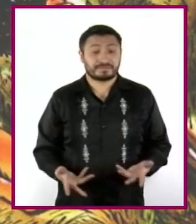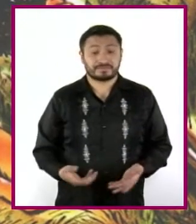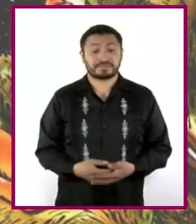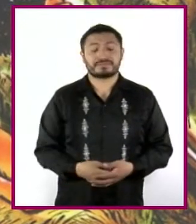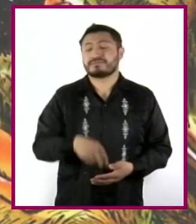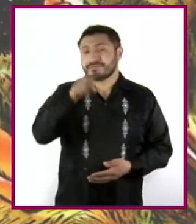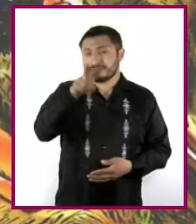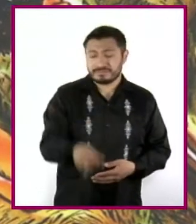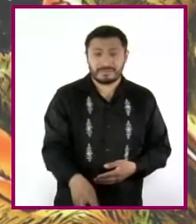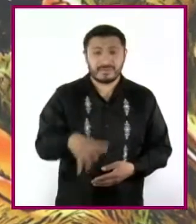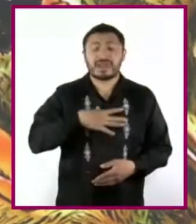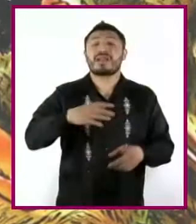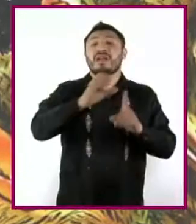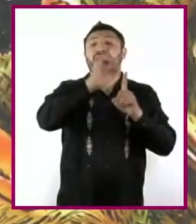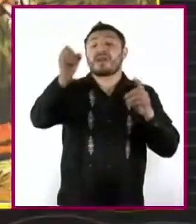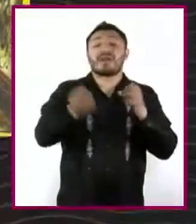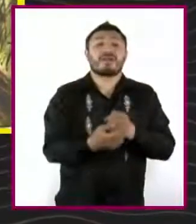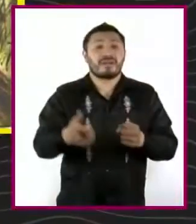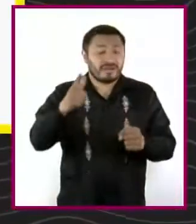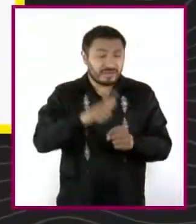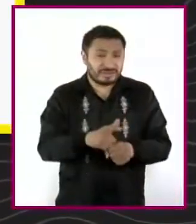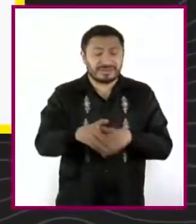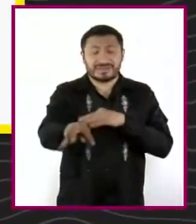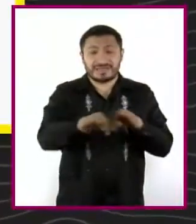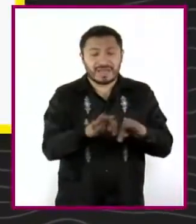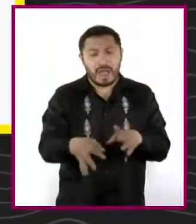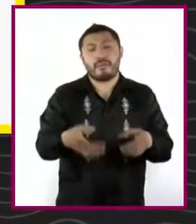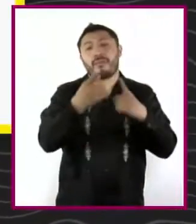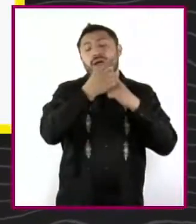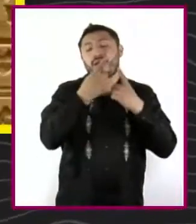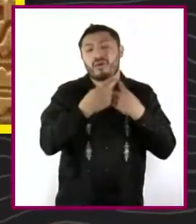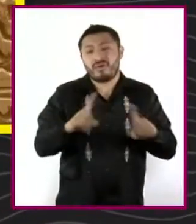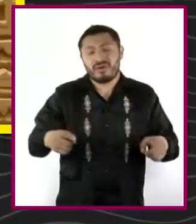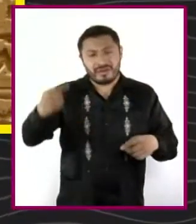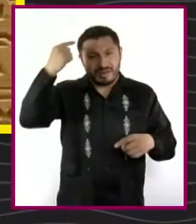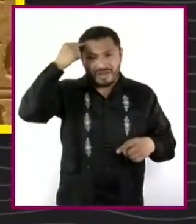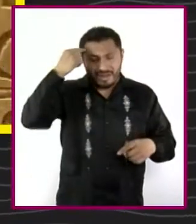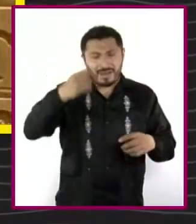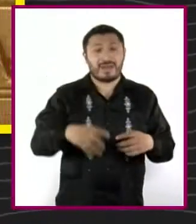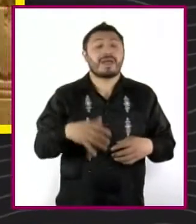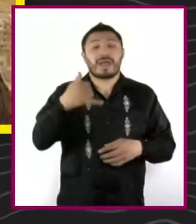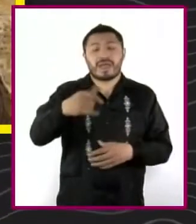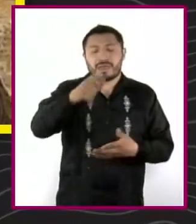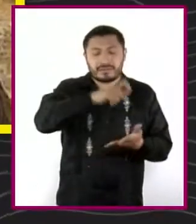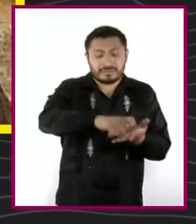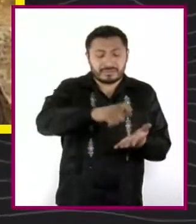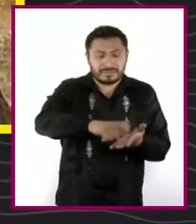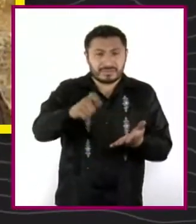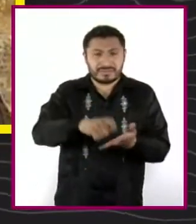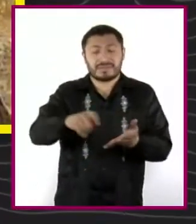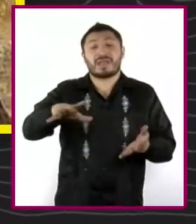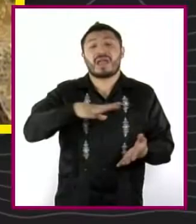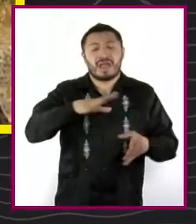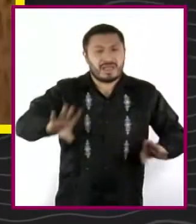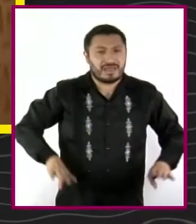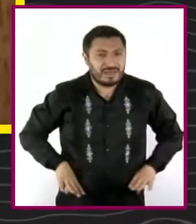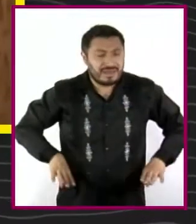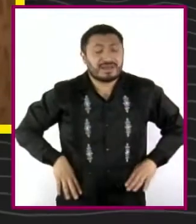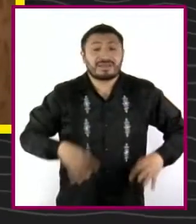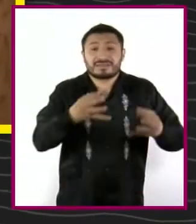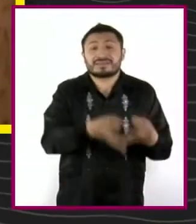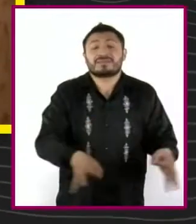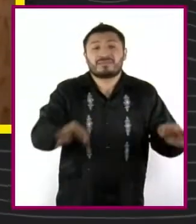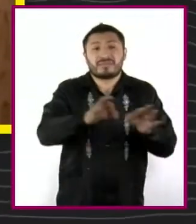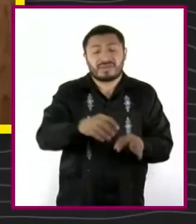Cierto es que la organización social del trabajo, el desarrollo del cerebro y la escritura son elementos que caracterizaron a